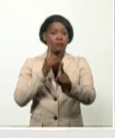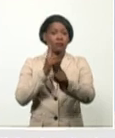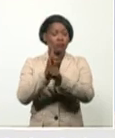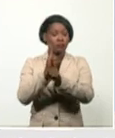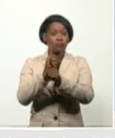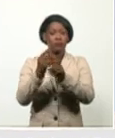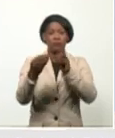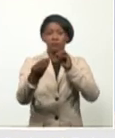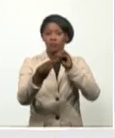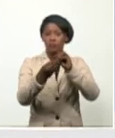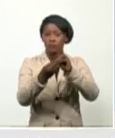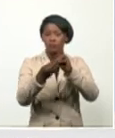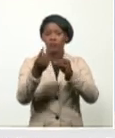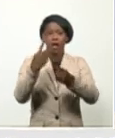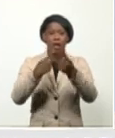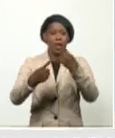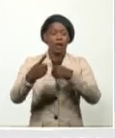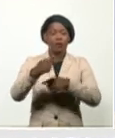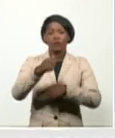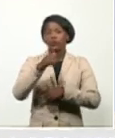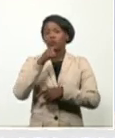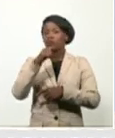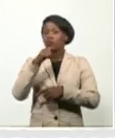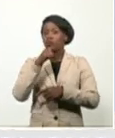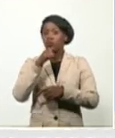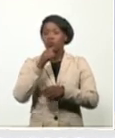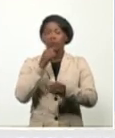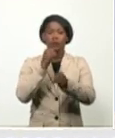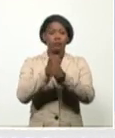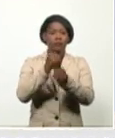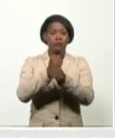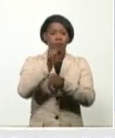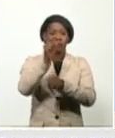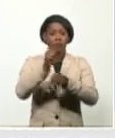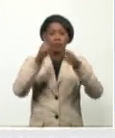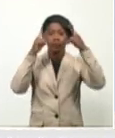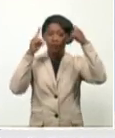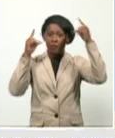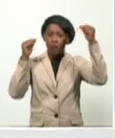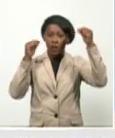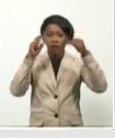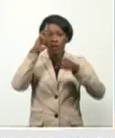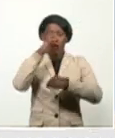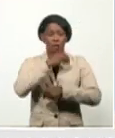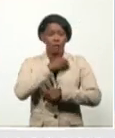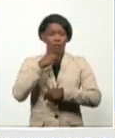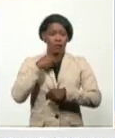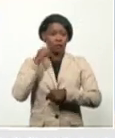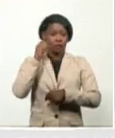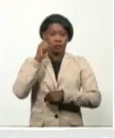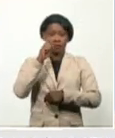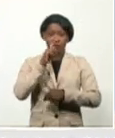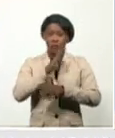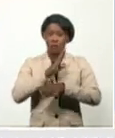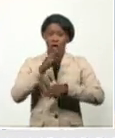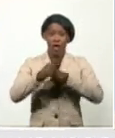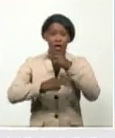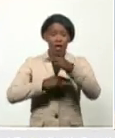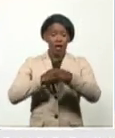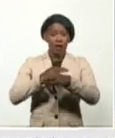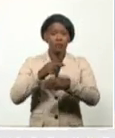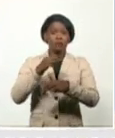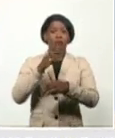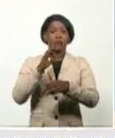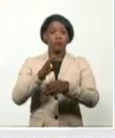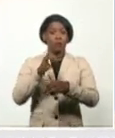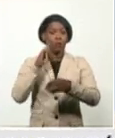casos sospechosos, a los trabajadores de la salud después que terminan su jornada de 15 días y